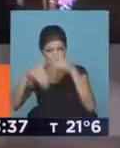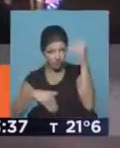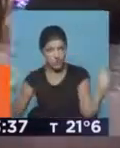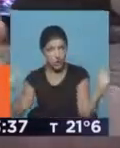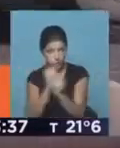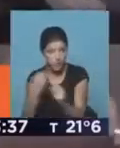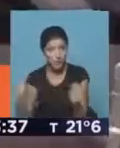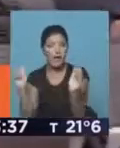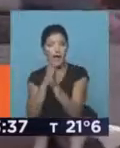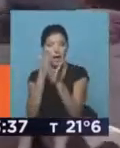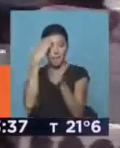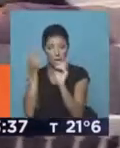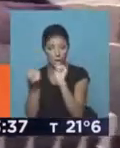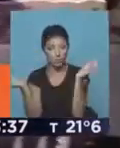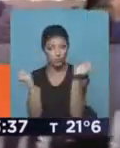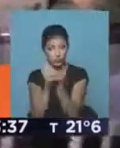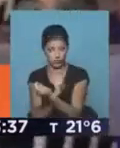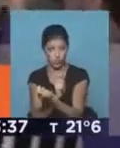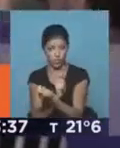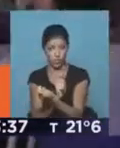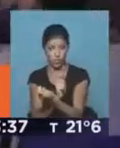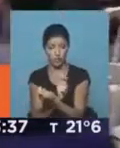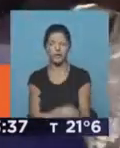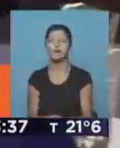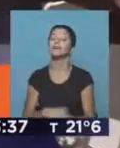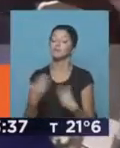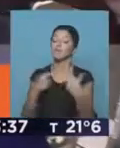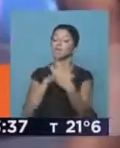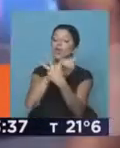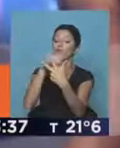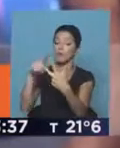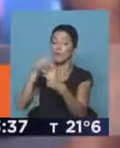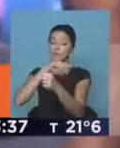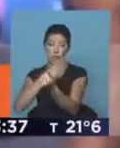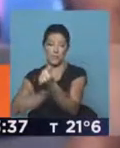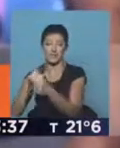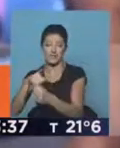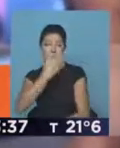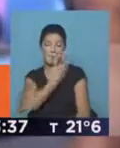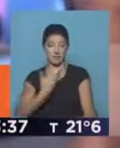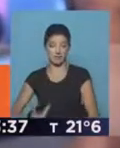de mayor presidencialismo y estos poderes que se le daría al presidente se